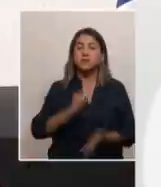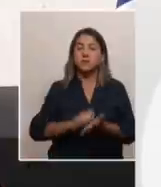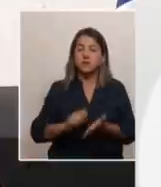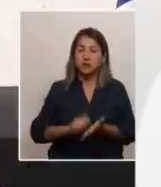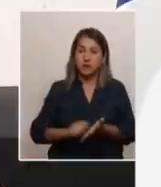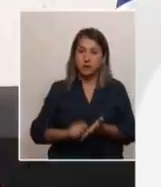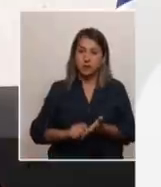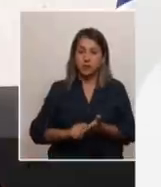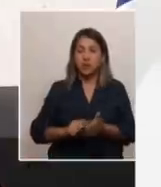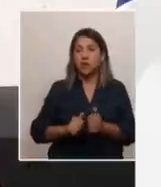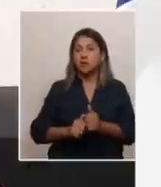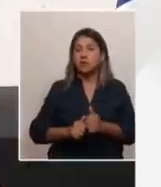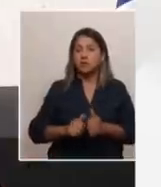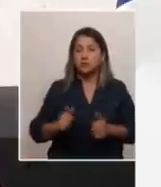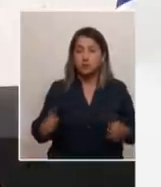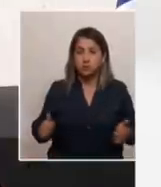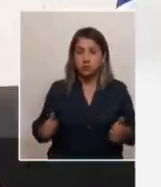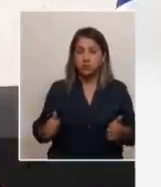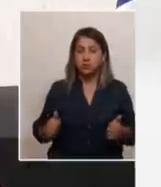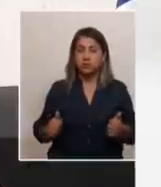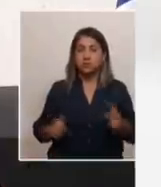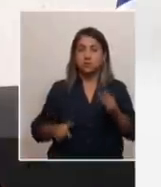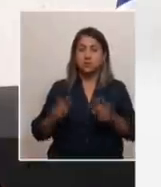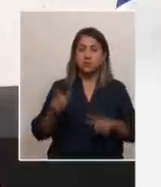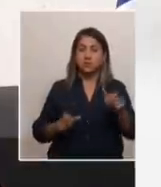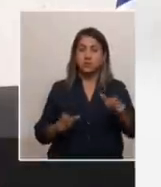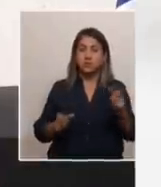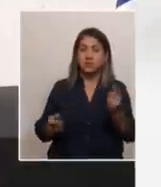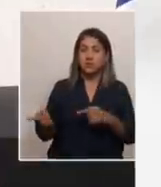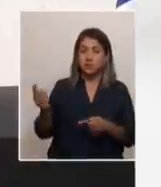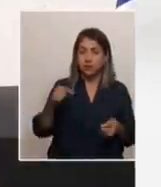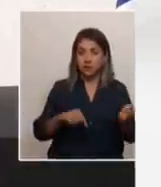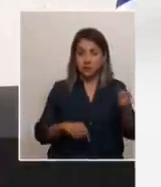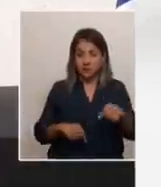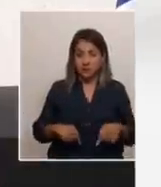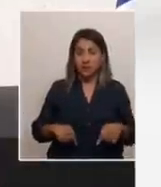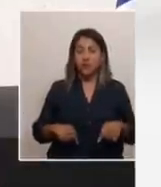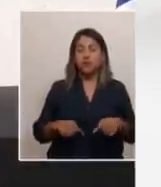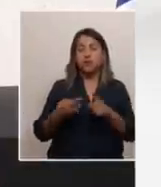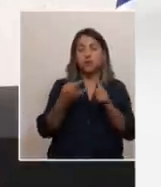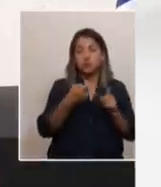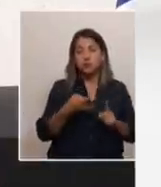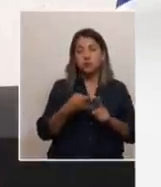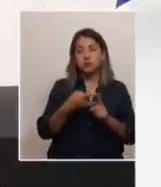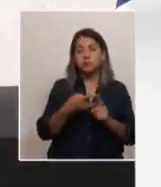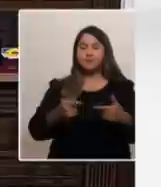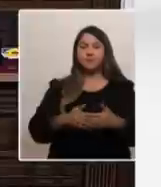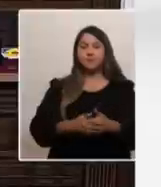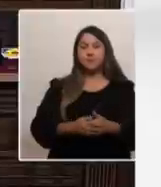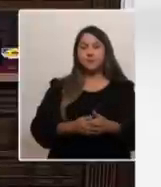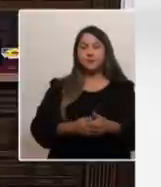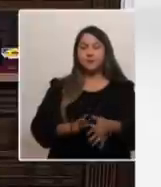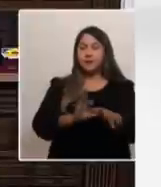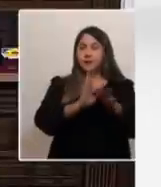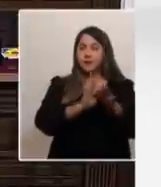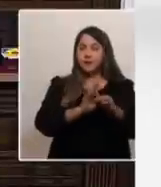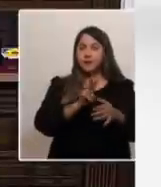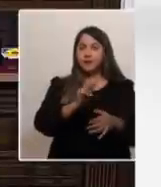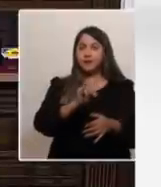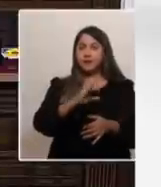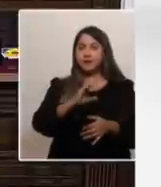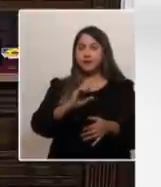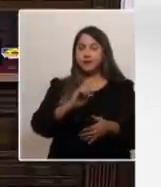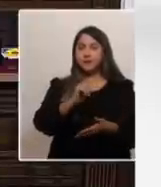a que en las próximas semanas se logren remediar aquellos aspectos que están provocando ciertos